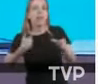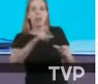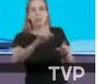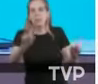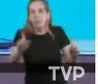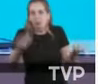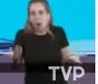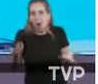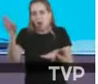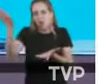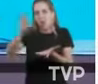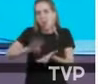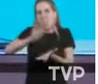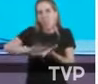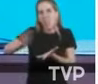Por eso